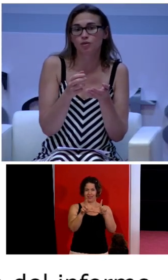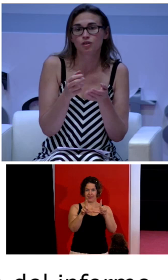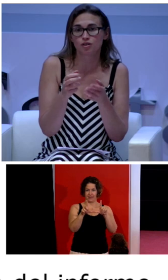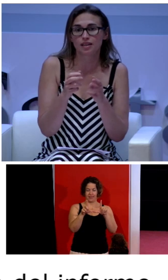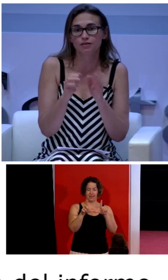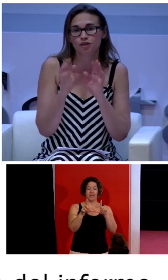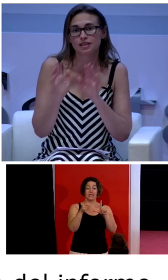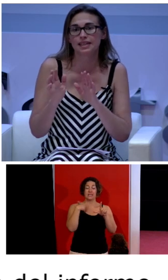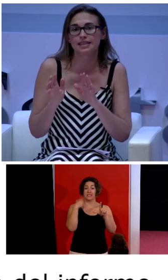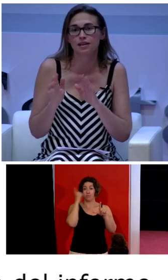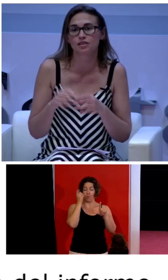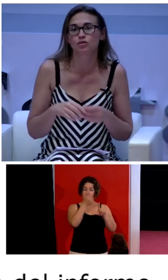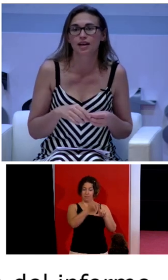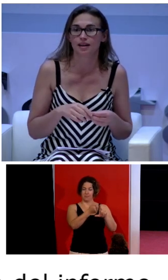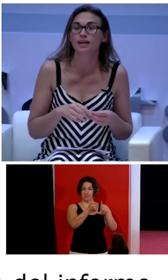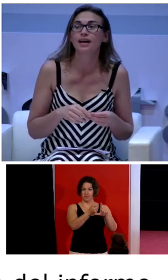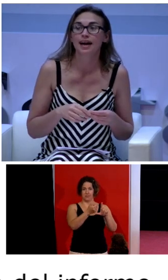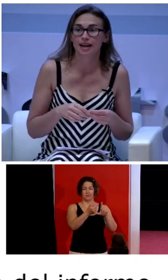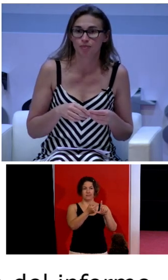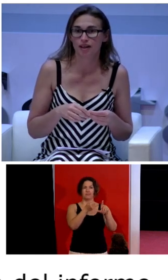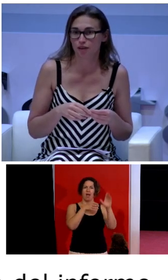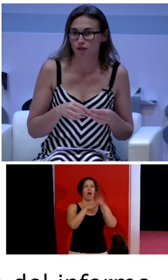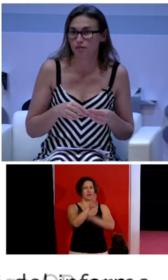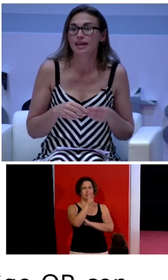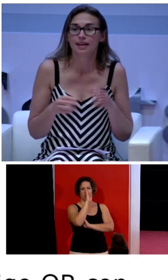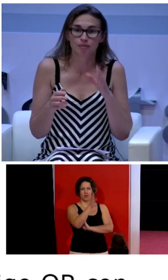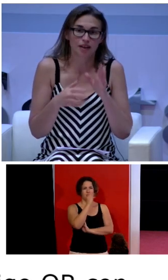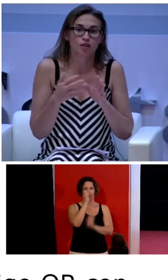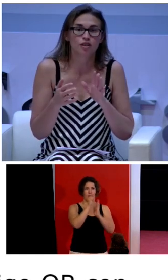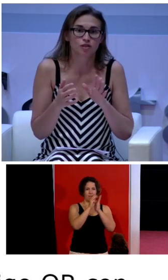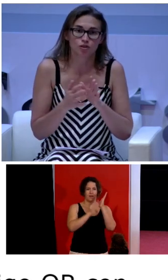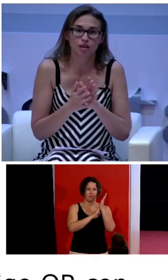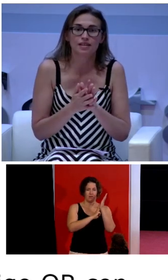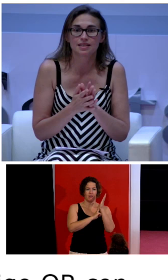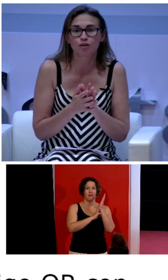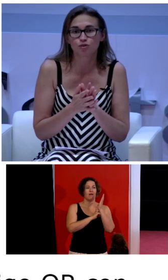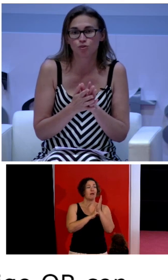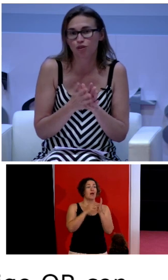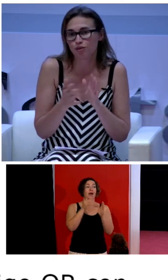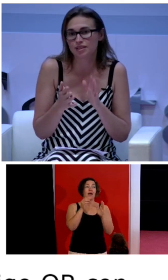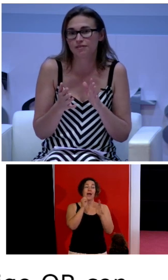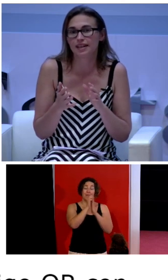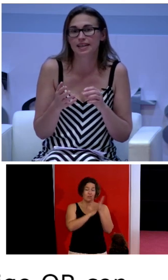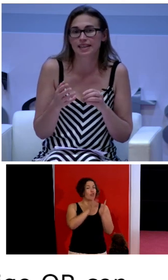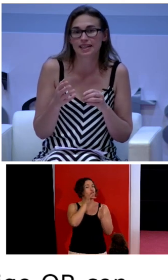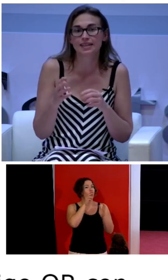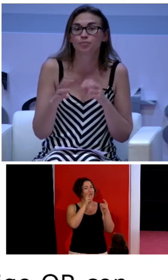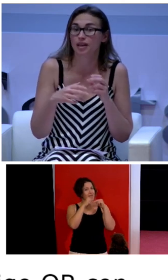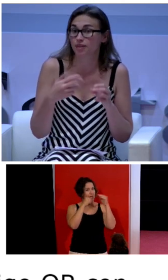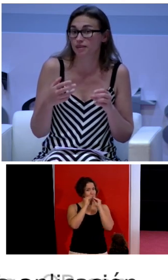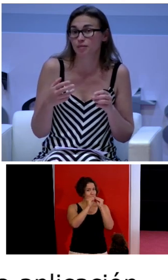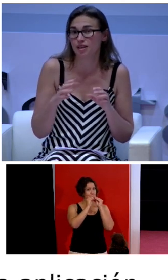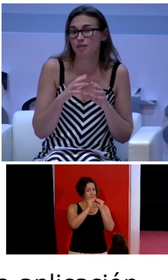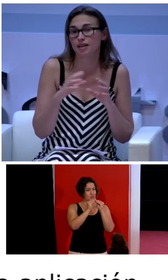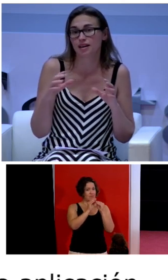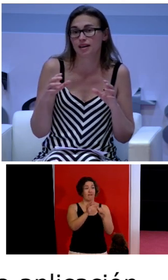QR con vuestros teléfonos, tenéis acceso a la aplicación. La aplicación, ya os digo, todavía está en construcción, no está finalizada y en